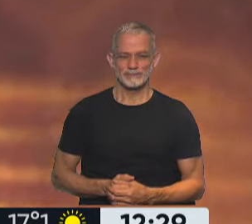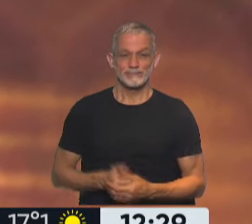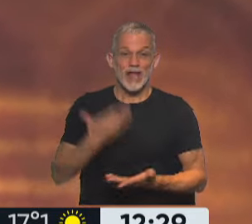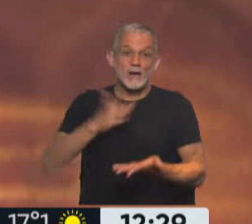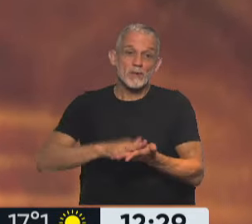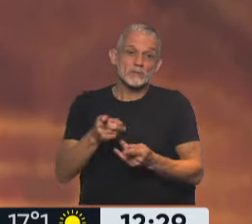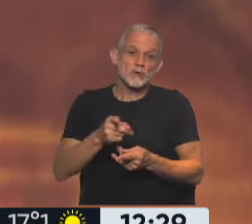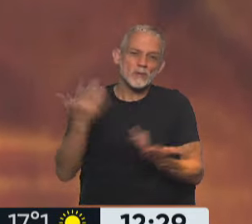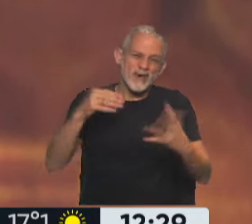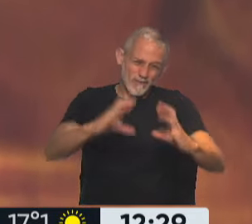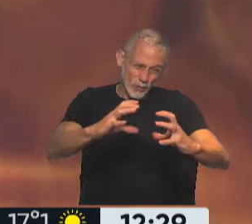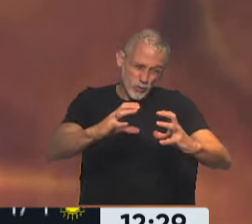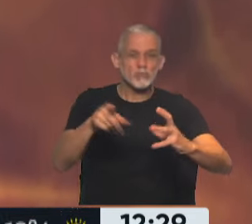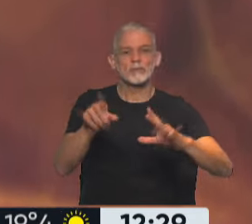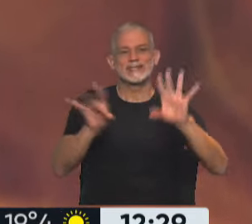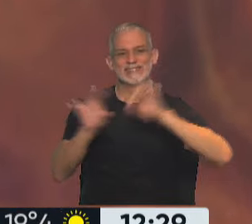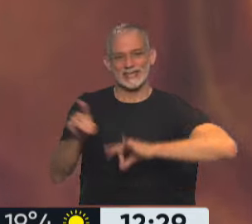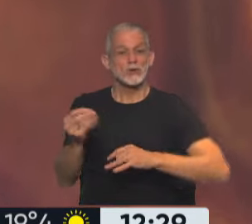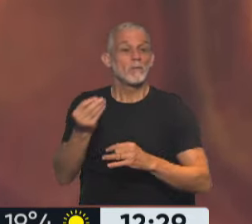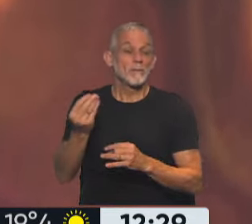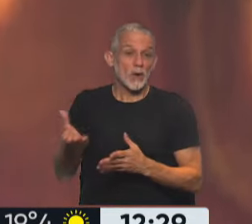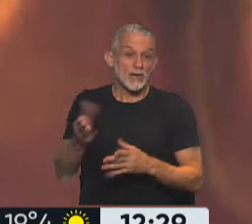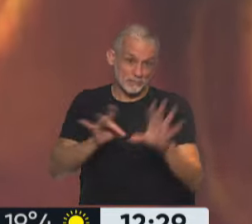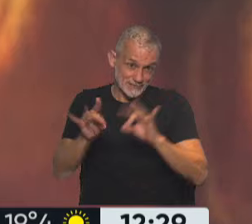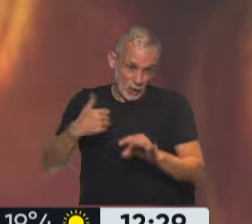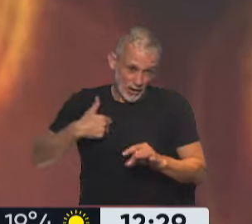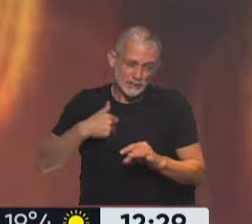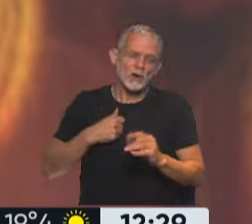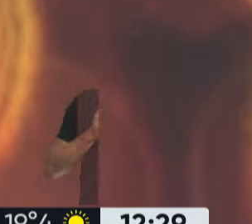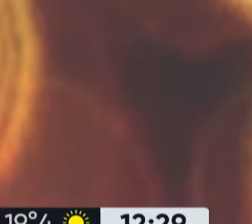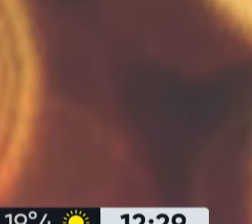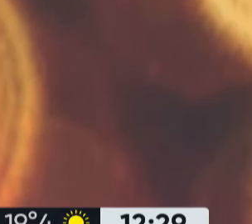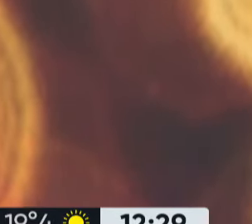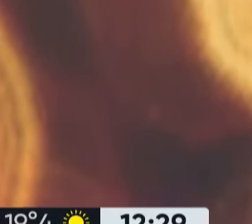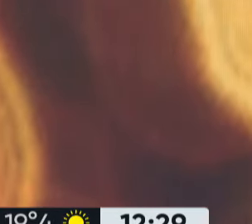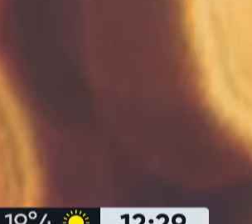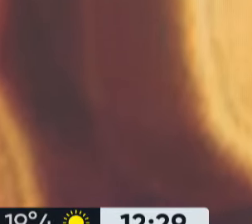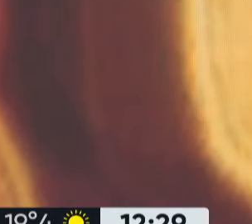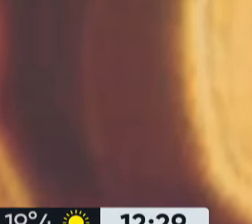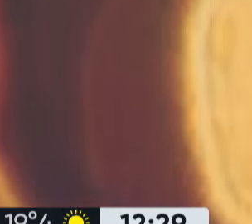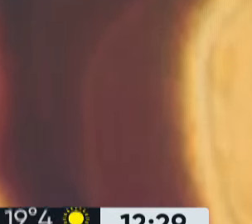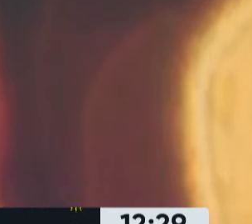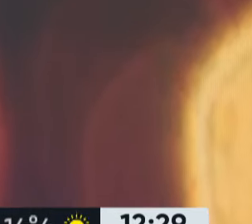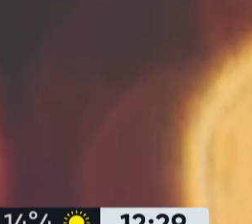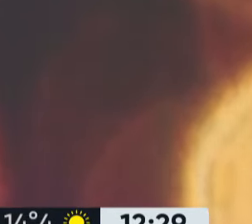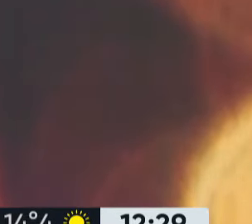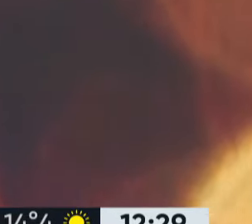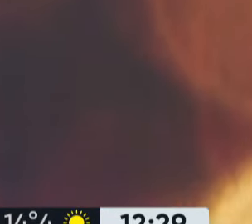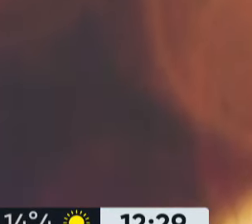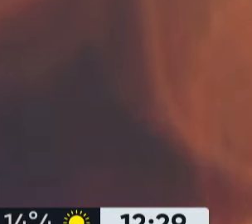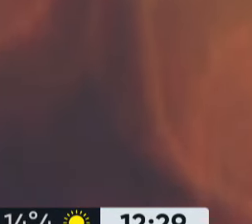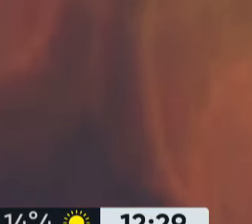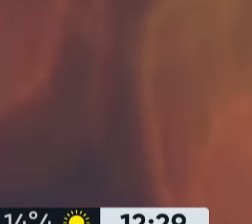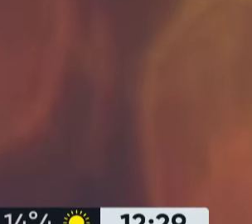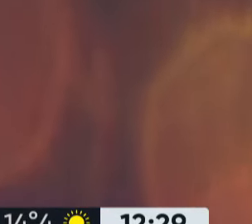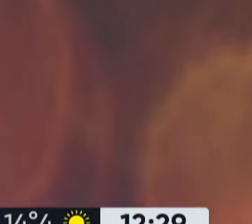Hablábamos hace un ratito de fútbol, hablamos de la selección. ¿Por qué? Porque la selección comienza a relajarse. Los jugadores, muchos tuvieron que dar en la Copa América. Y los que están